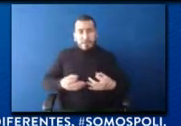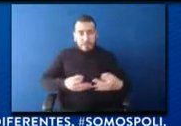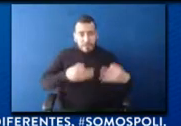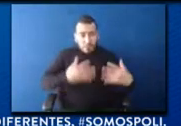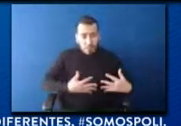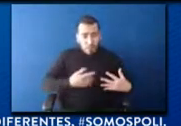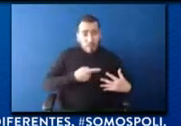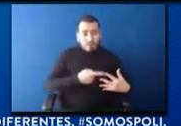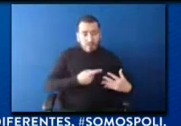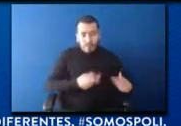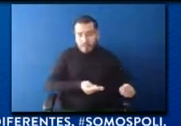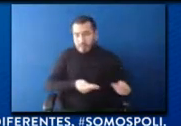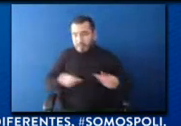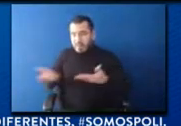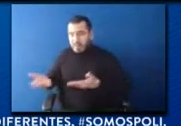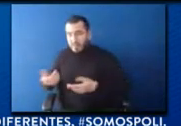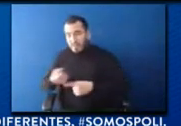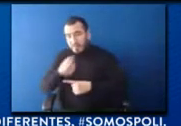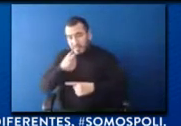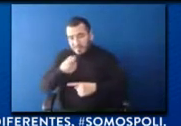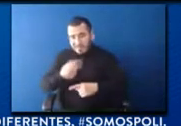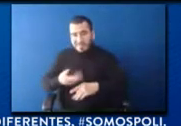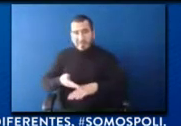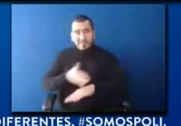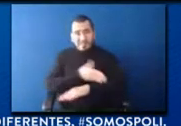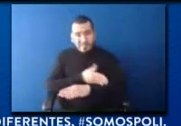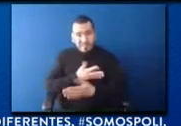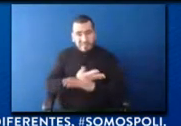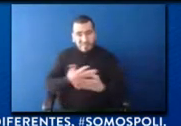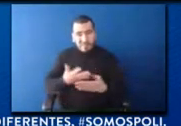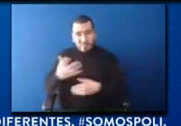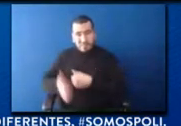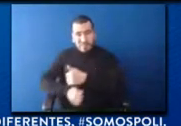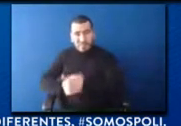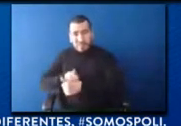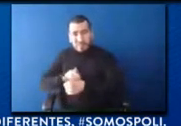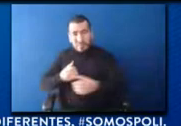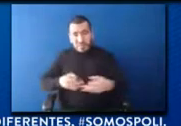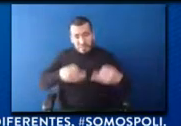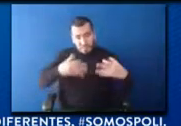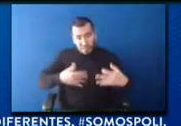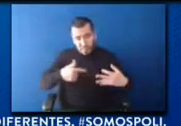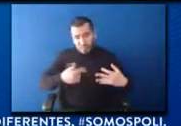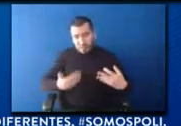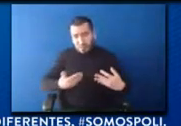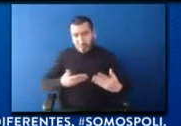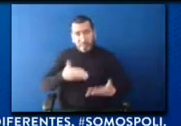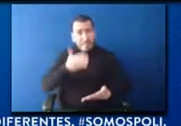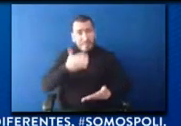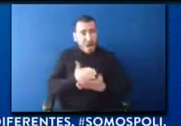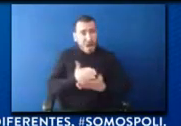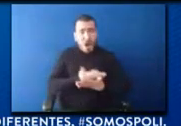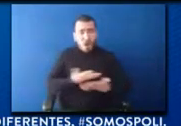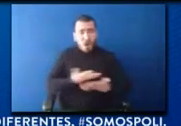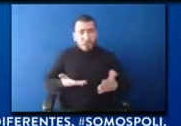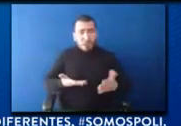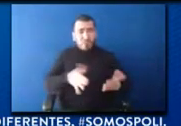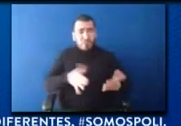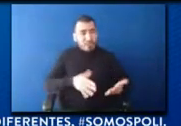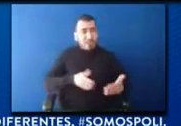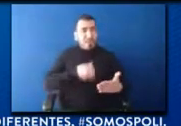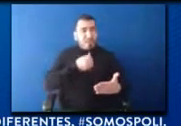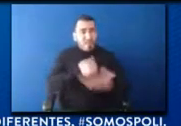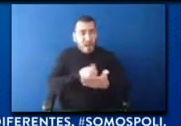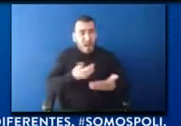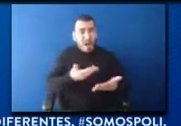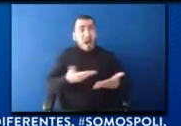las personas, acompañamiento de otra naturaleza? ¿Será que un seguro solamente sirve cuando sucede un siniestro? ¿Será que cosas